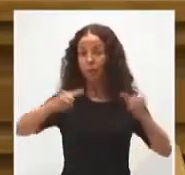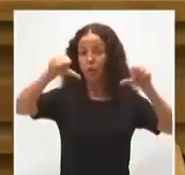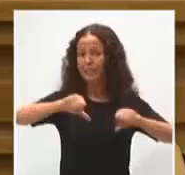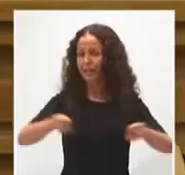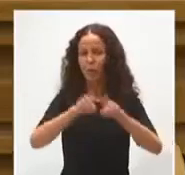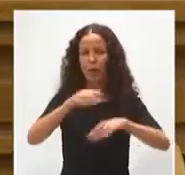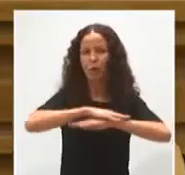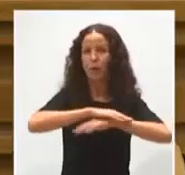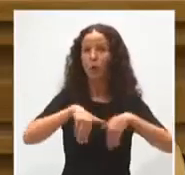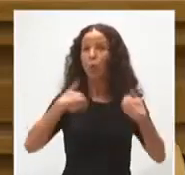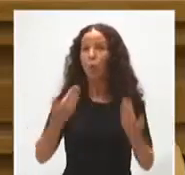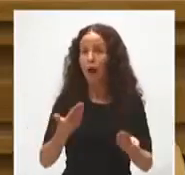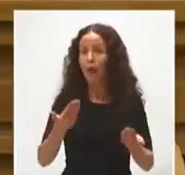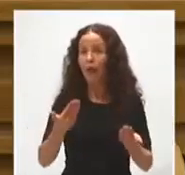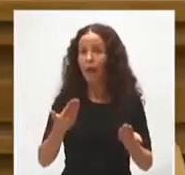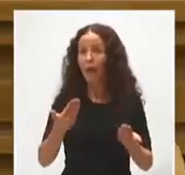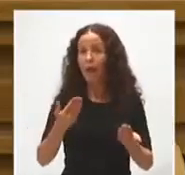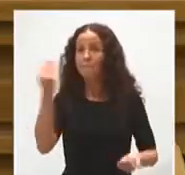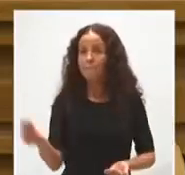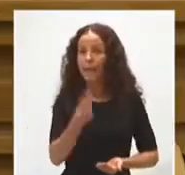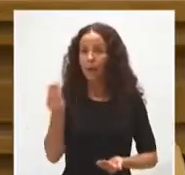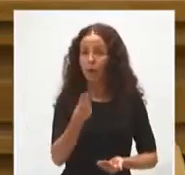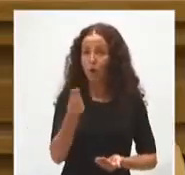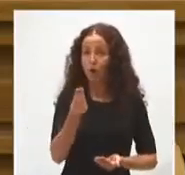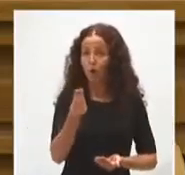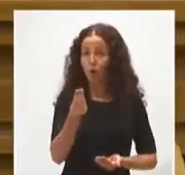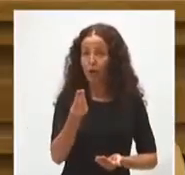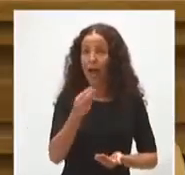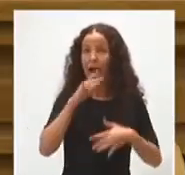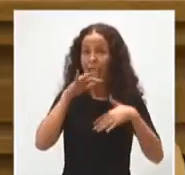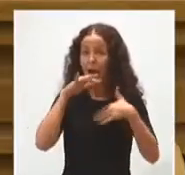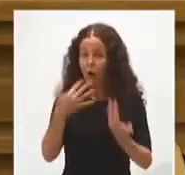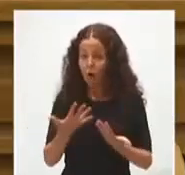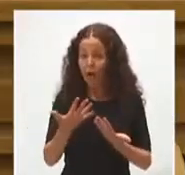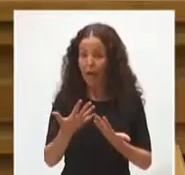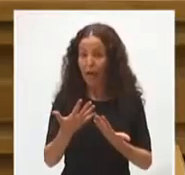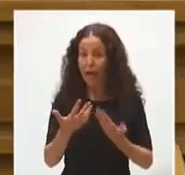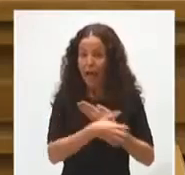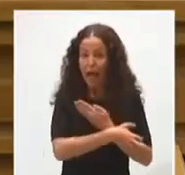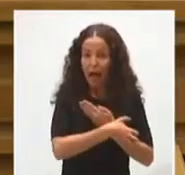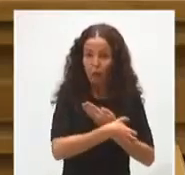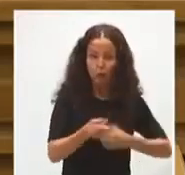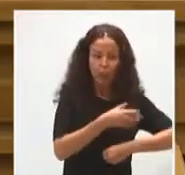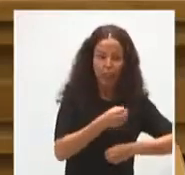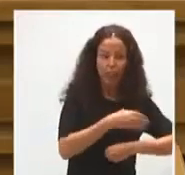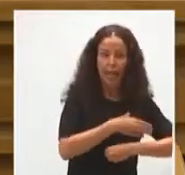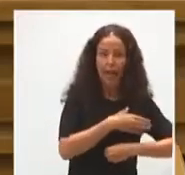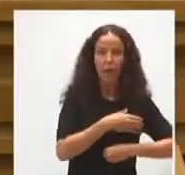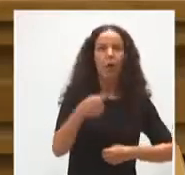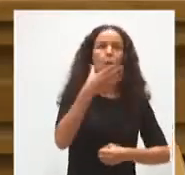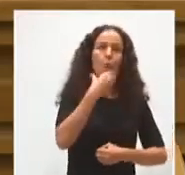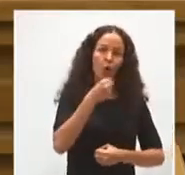gobierne es mejor esta fórmula que la que se empleó la austeridad es un concepto hermoso lo era